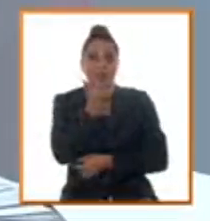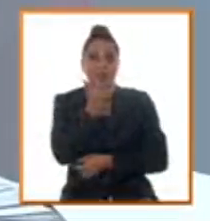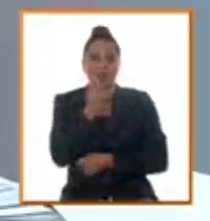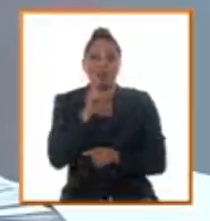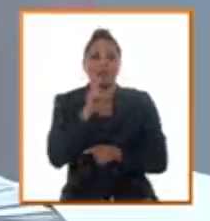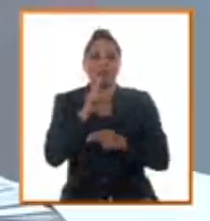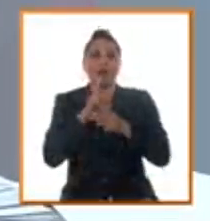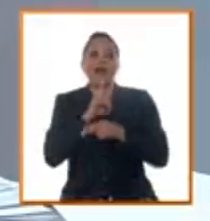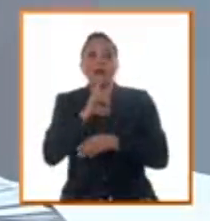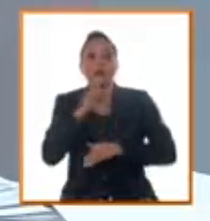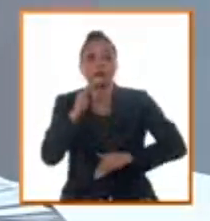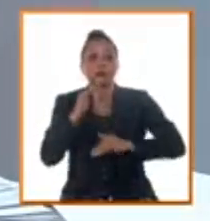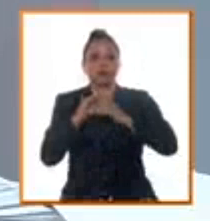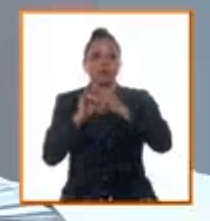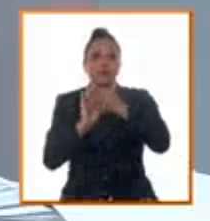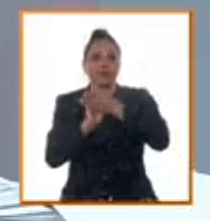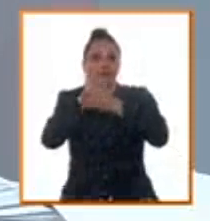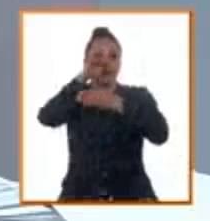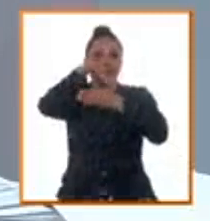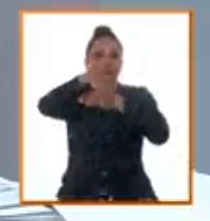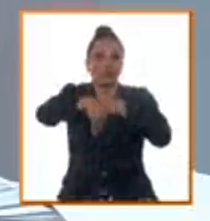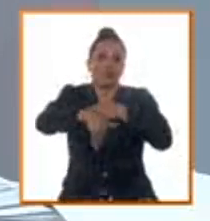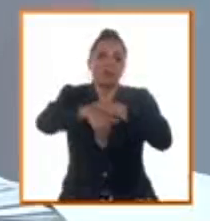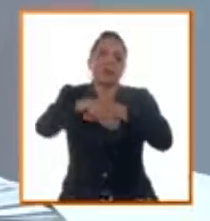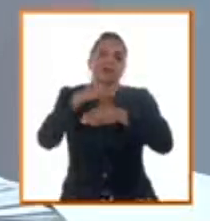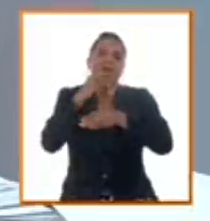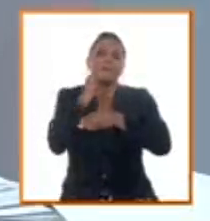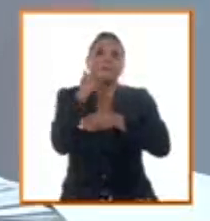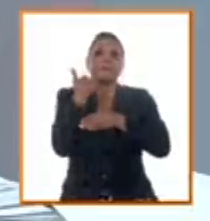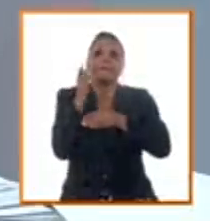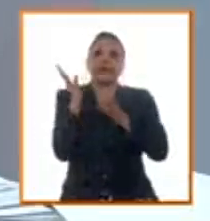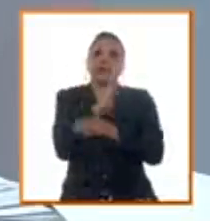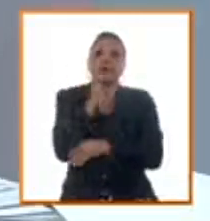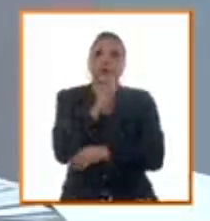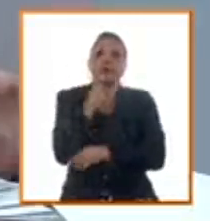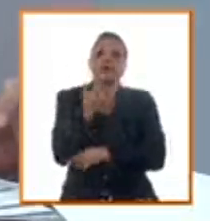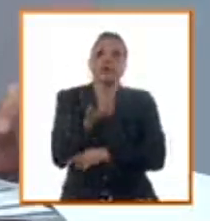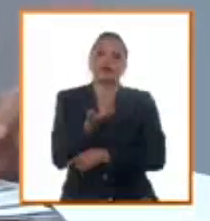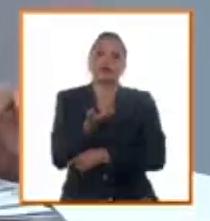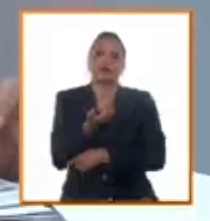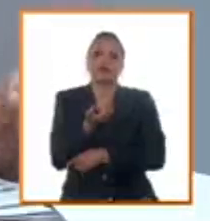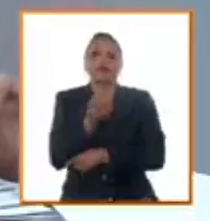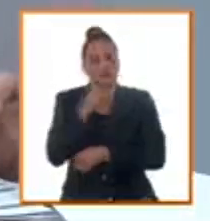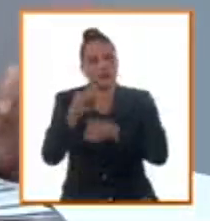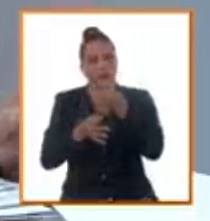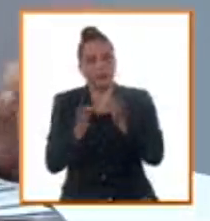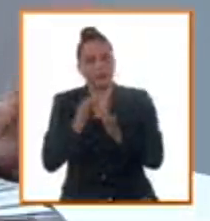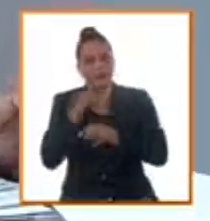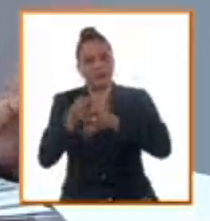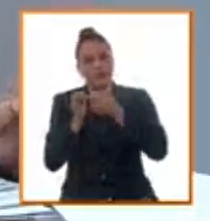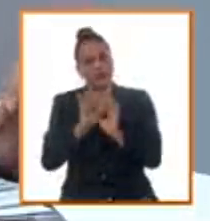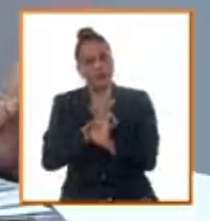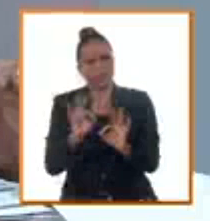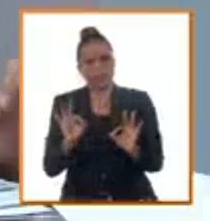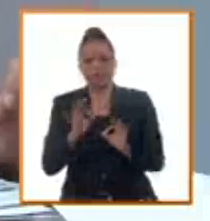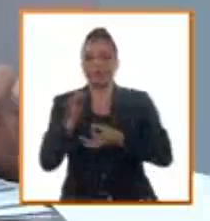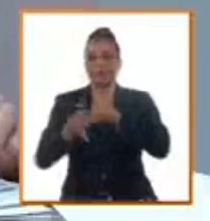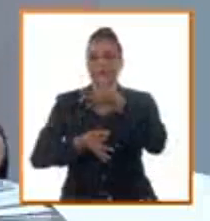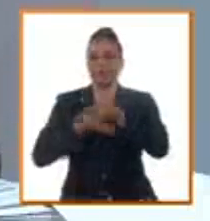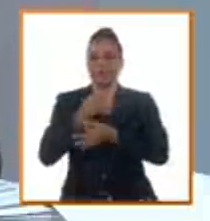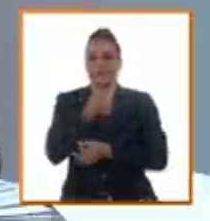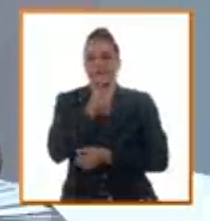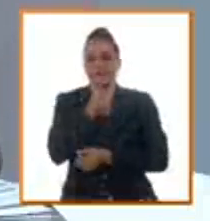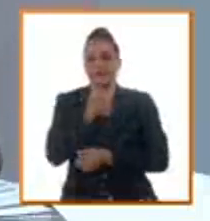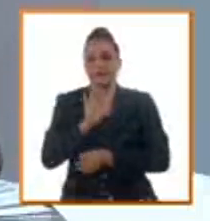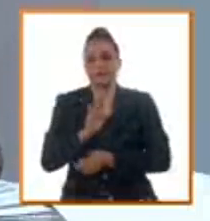inundaciones hubiesen sido mucho mayores. Doy un dato muy claro y de muy fácil